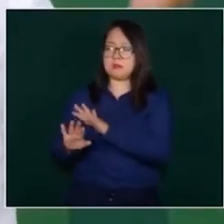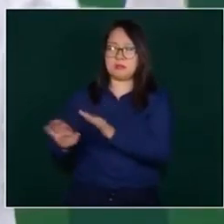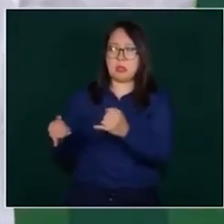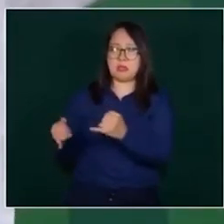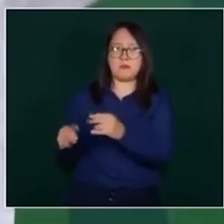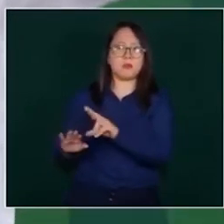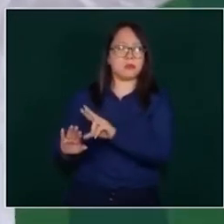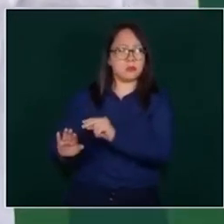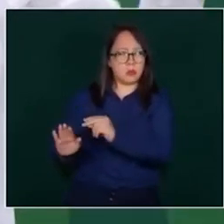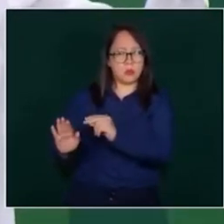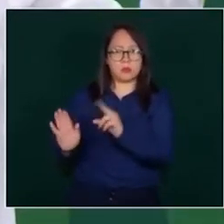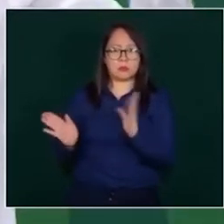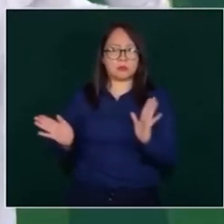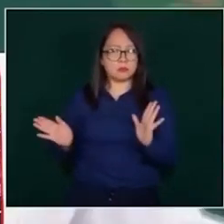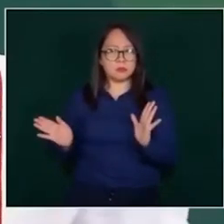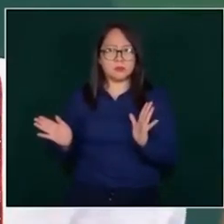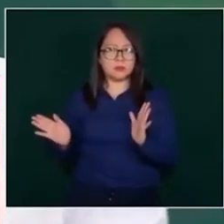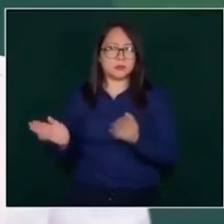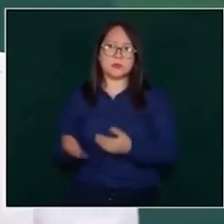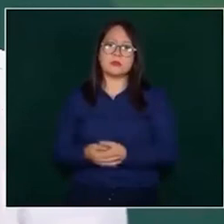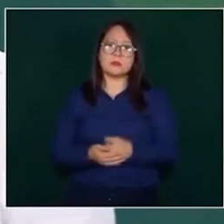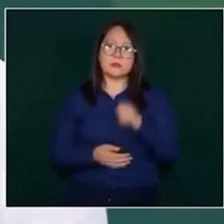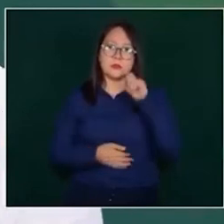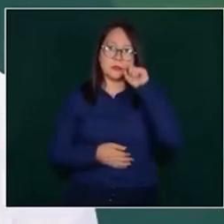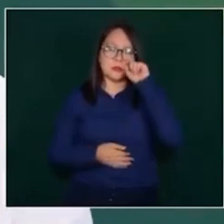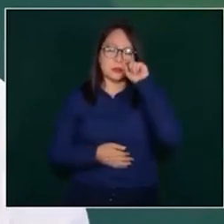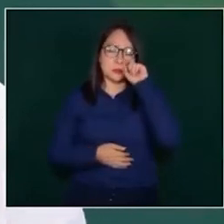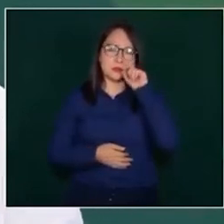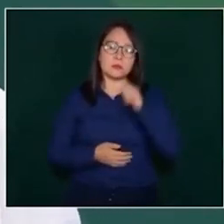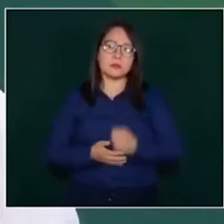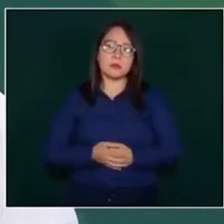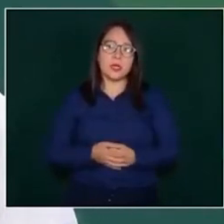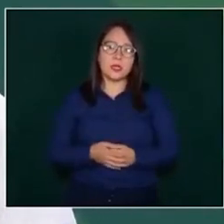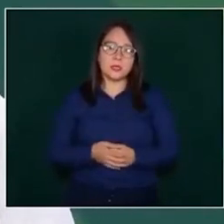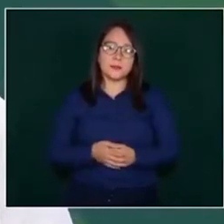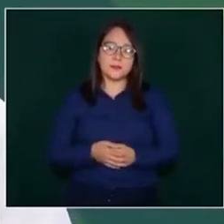sino el amparo es de